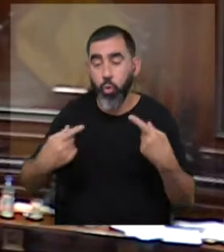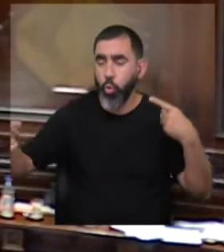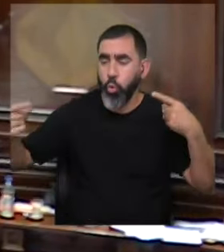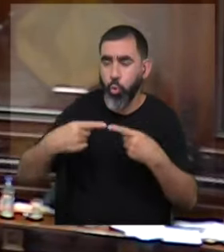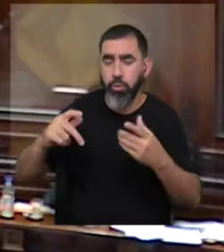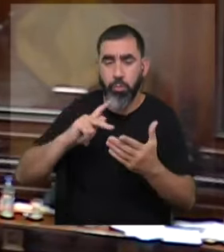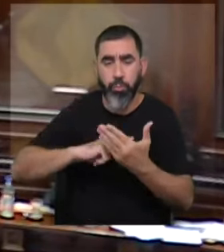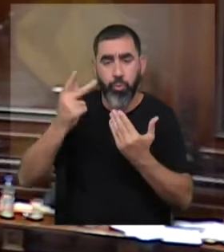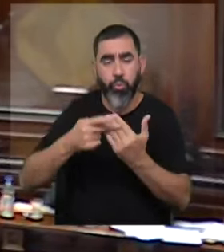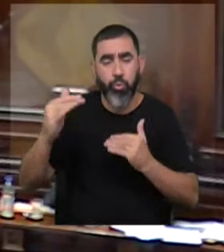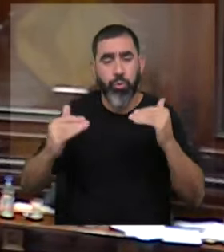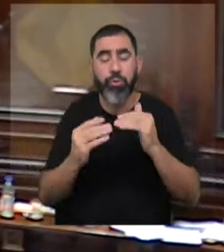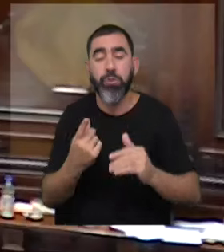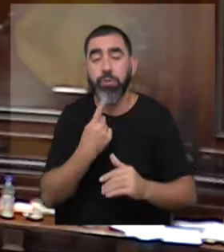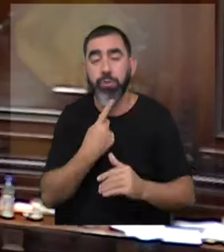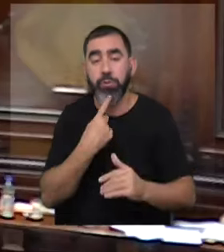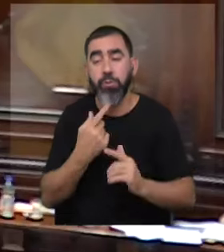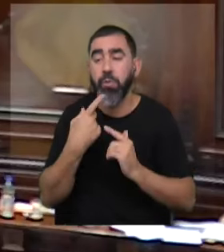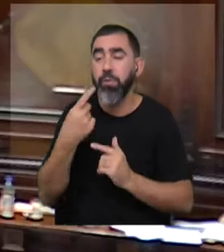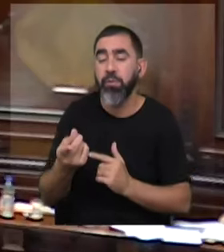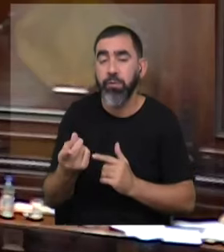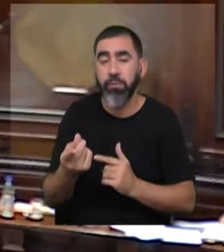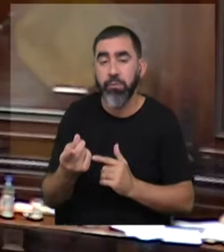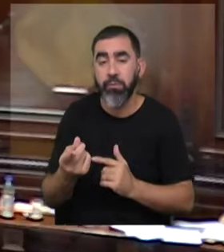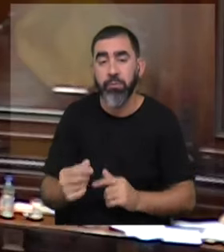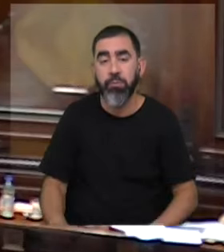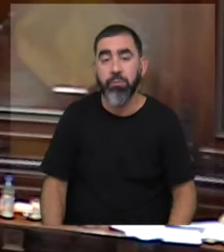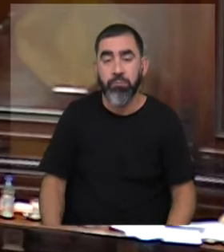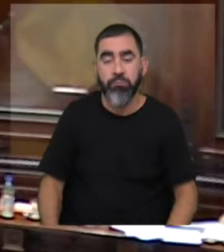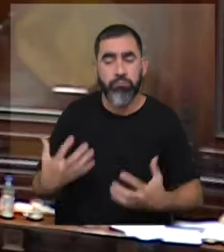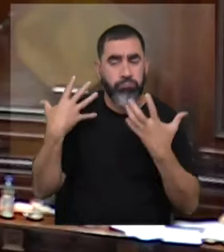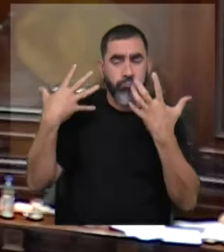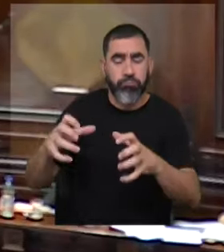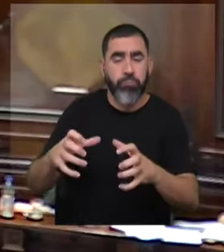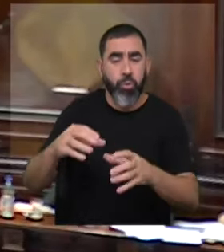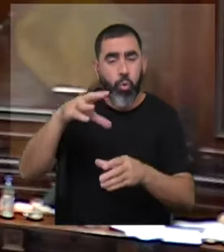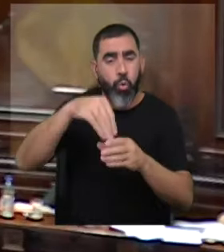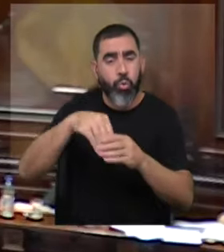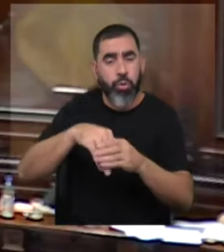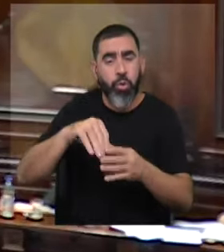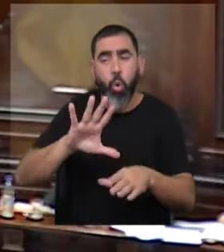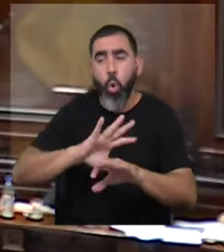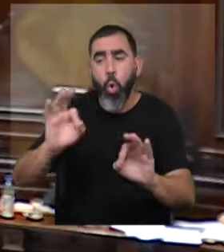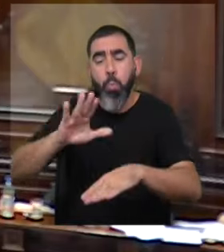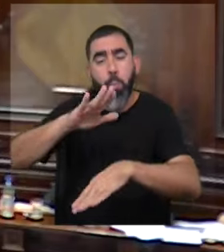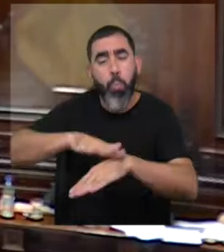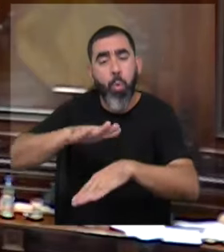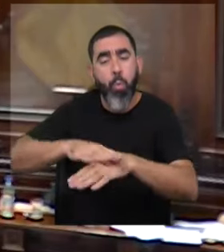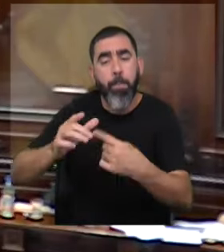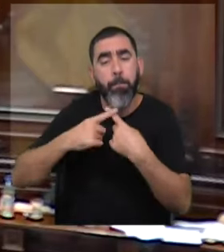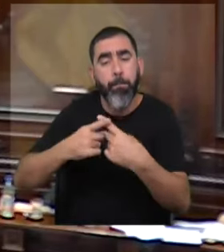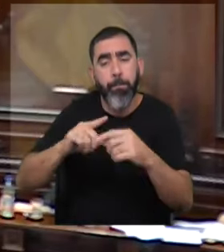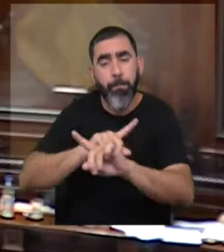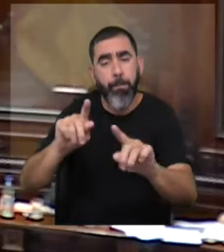este proyecto de paridad política. Dijo que está justamente en contra del contenido y del momento en que es tratado